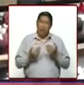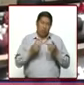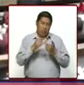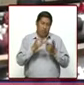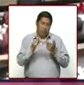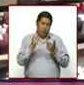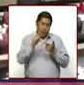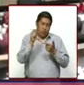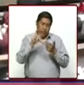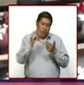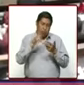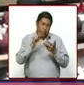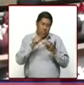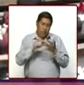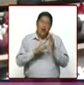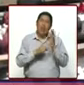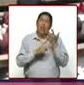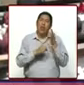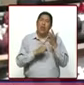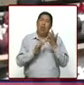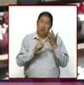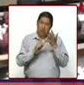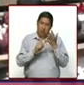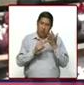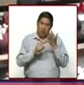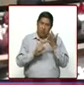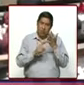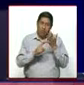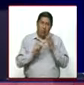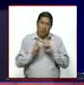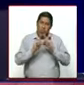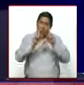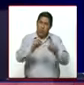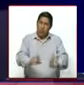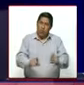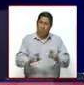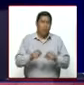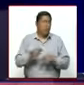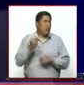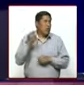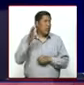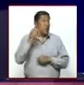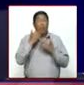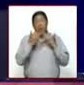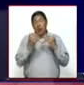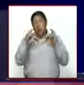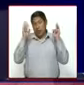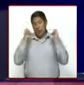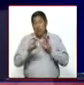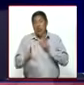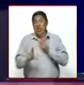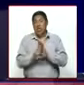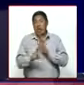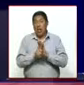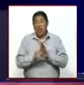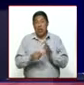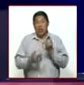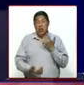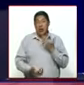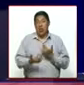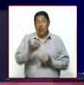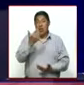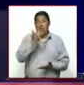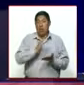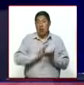quinto punto que recién se está avanzando. Bueno, y estaban cuestionando, como escuchábamos, gracias Sergio, el tema de las leyes incendiarias que deberían ser